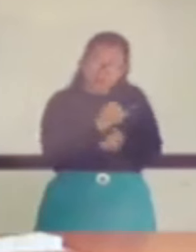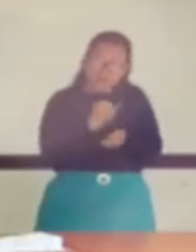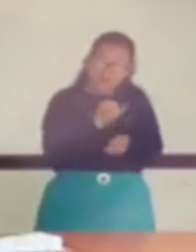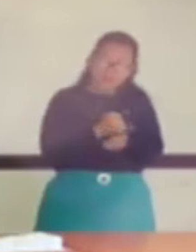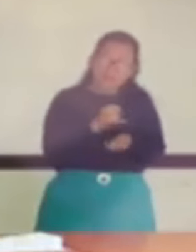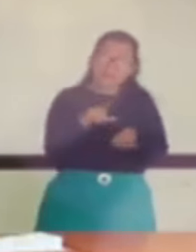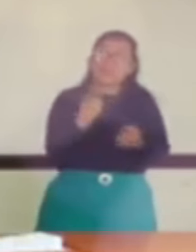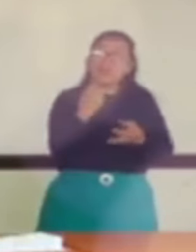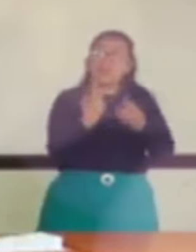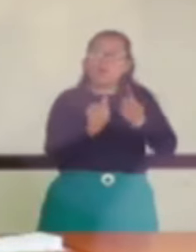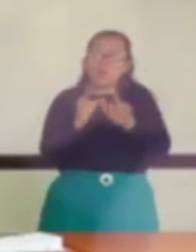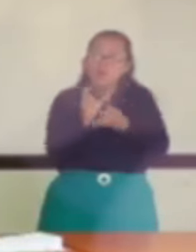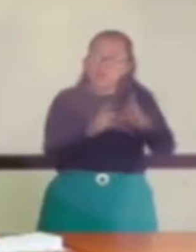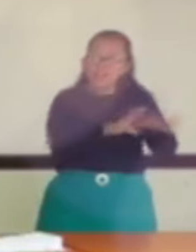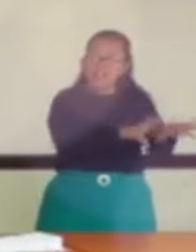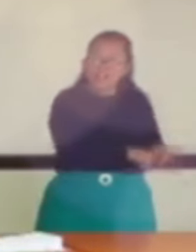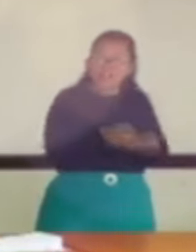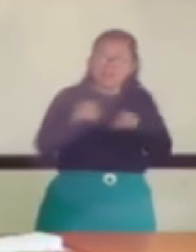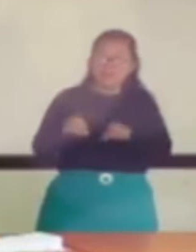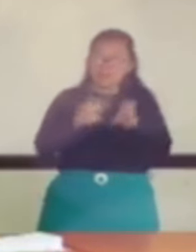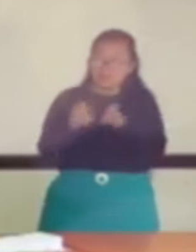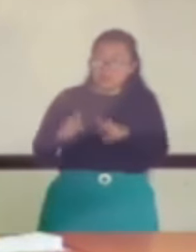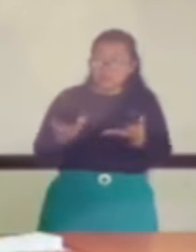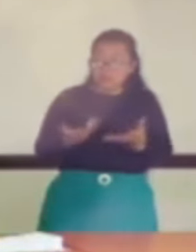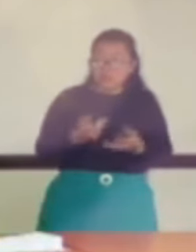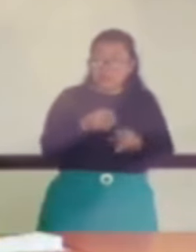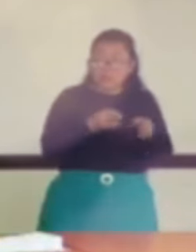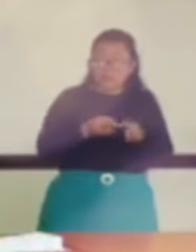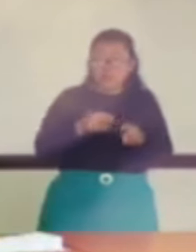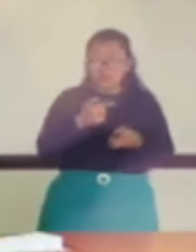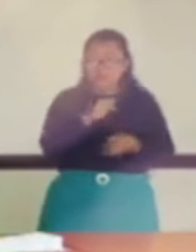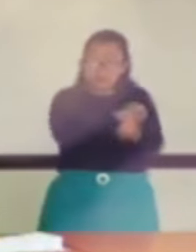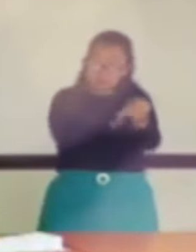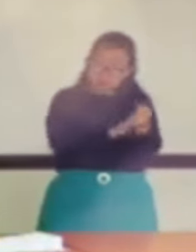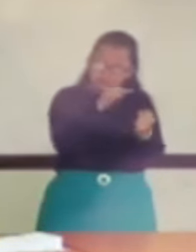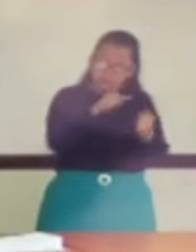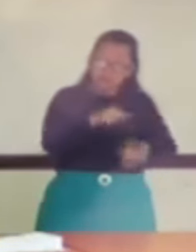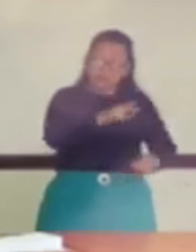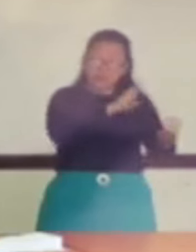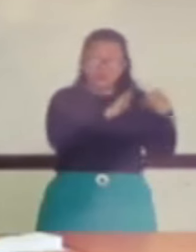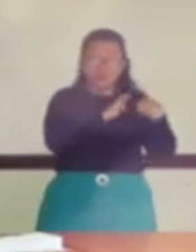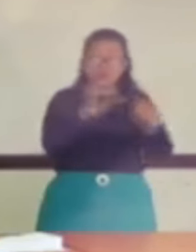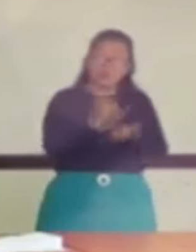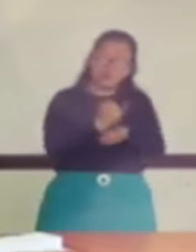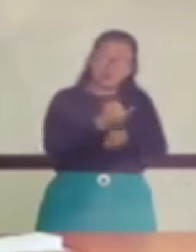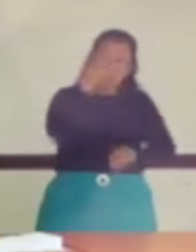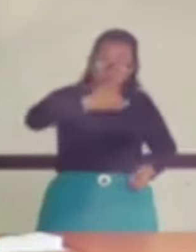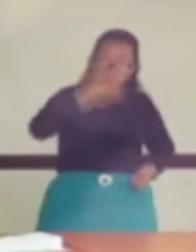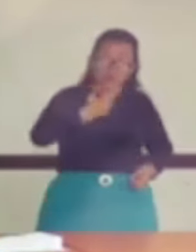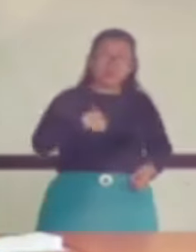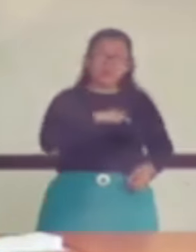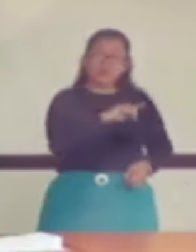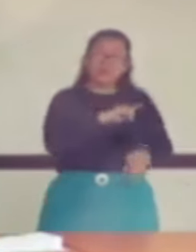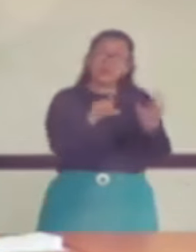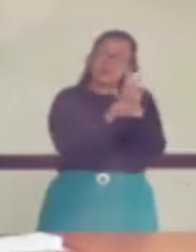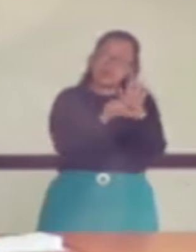y que eso, todo eso se pone en conocimiento de la autoridad, que es la, a la que le corresponde la investigación oficial. A nosotros la ley solo nos permite